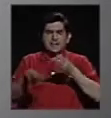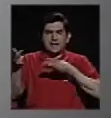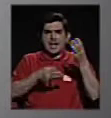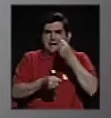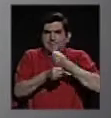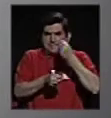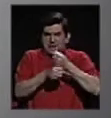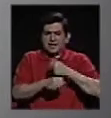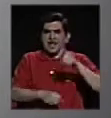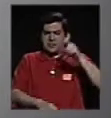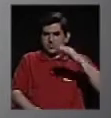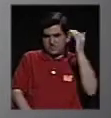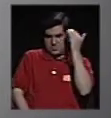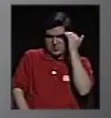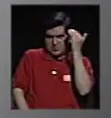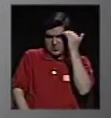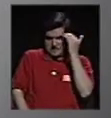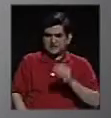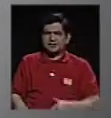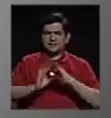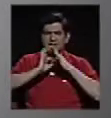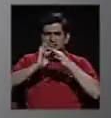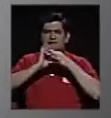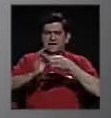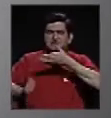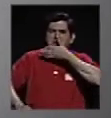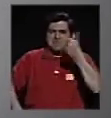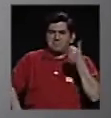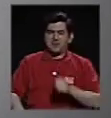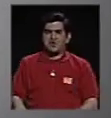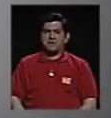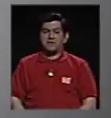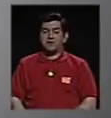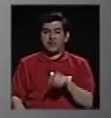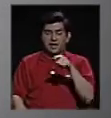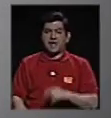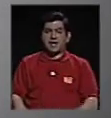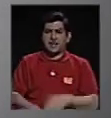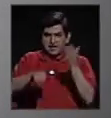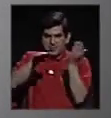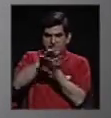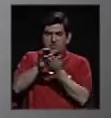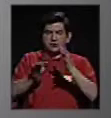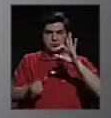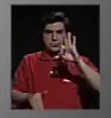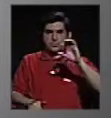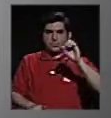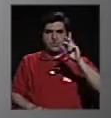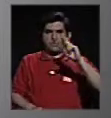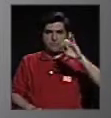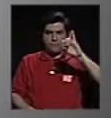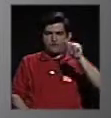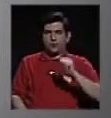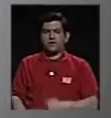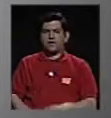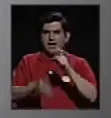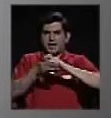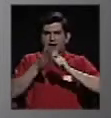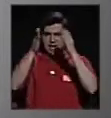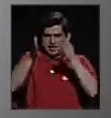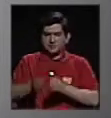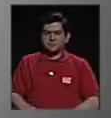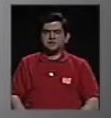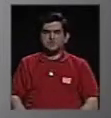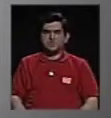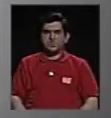laboral deben conocerse mucho mejor. En el suplemento Forja, una información acerca de el escritor costarricense José